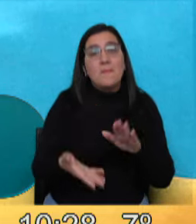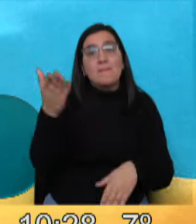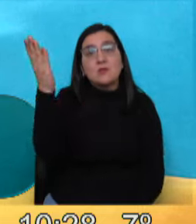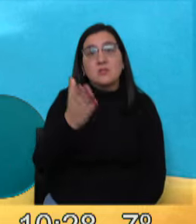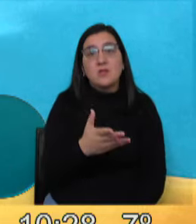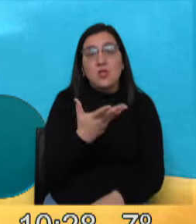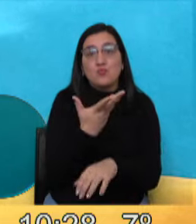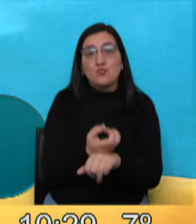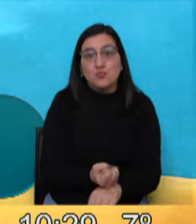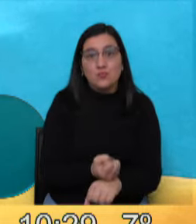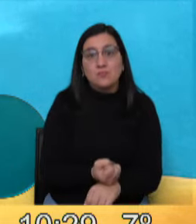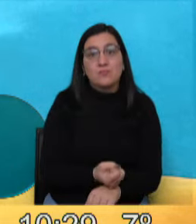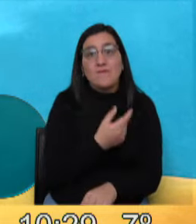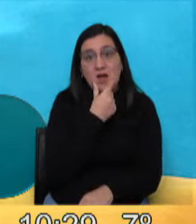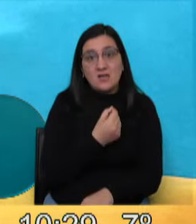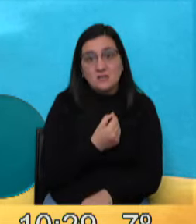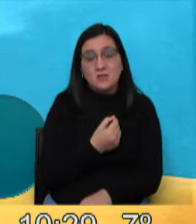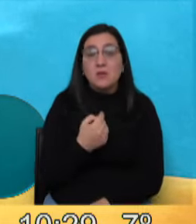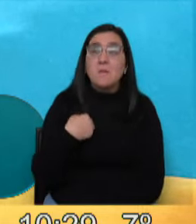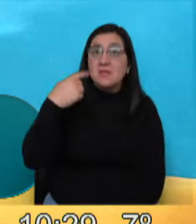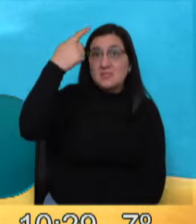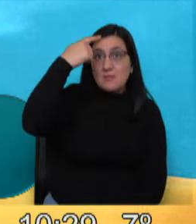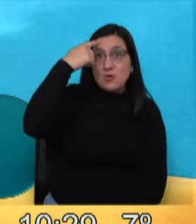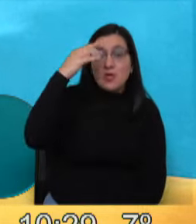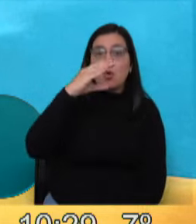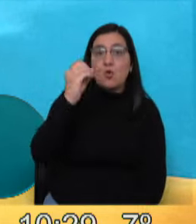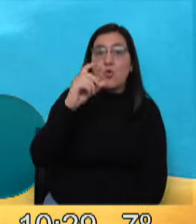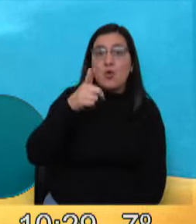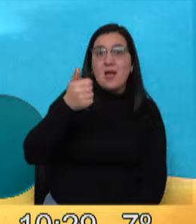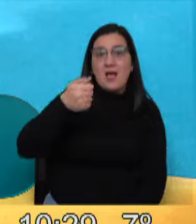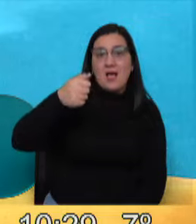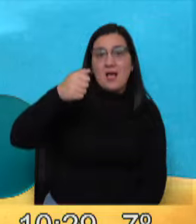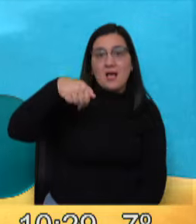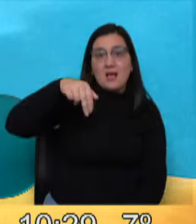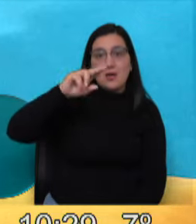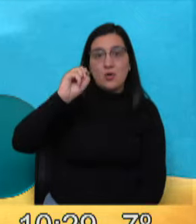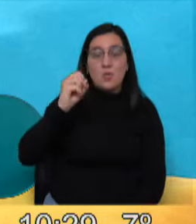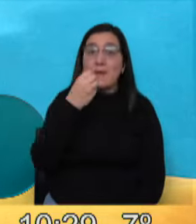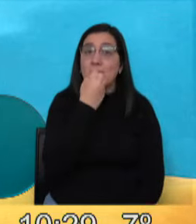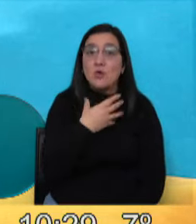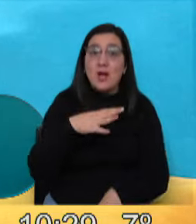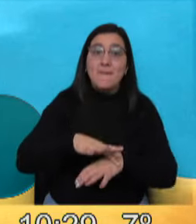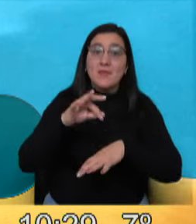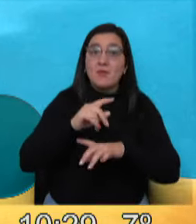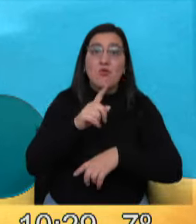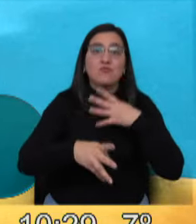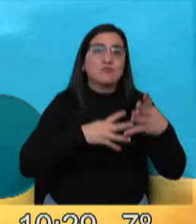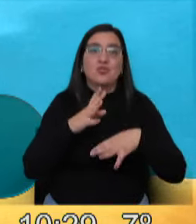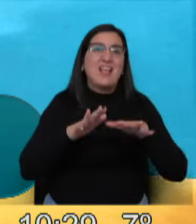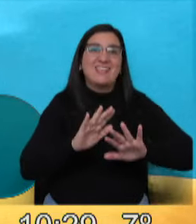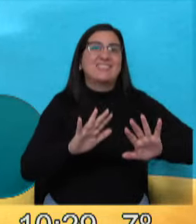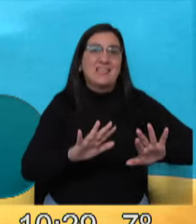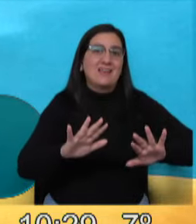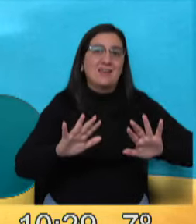porcentaje de absorción. Usualmente pensamos que tomamos colágeno para, por ejemplo, mejorar la piel. Pero no funciona así, no pasa.